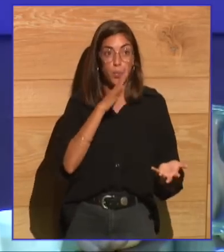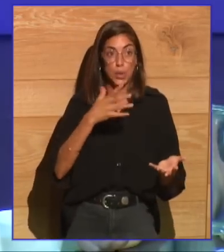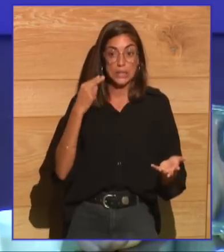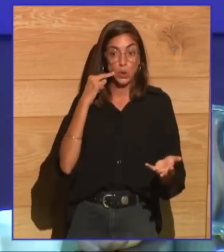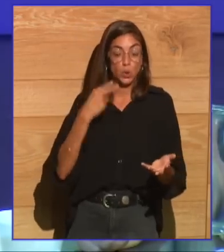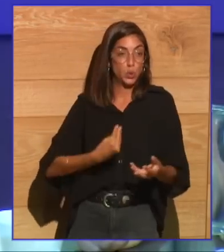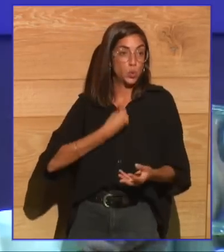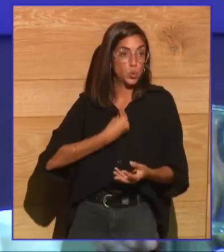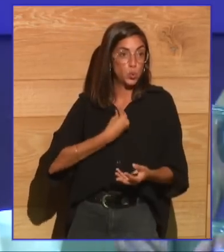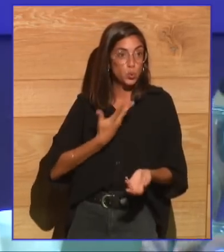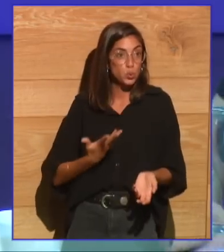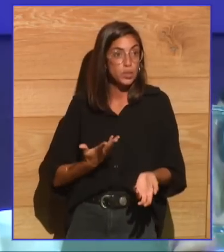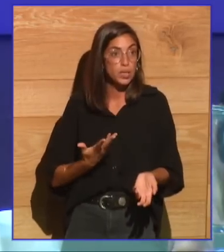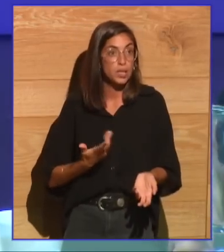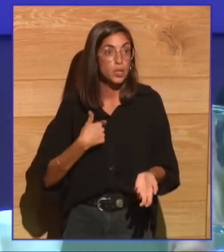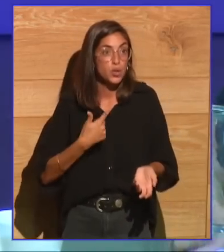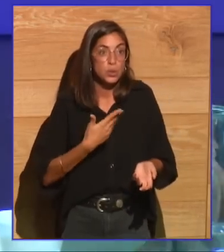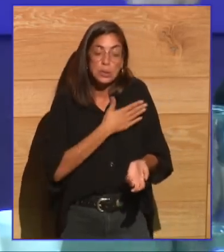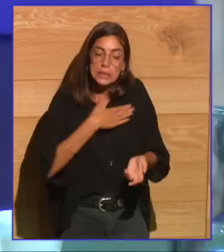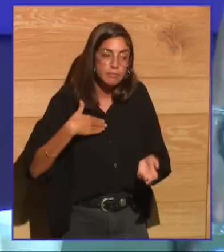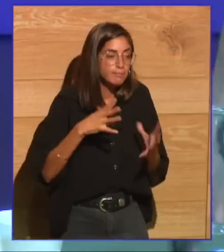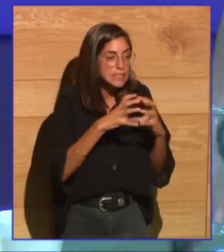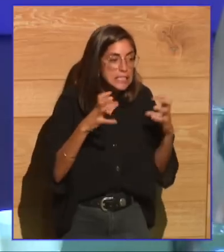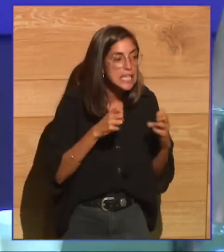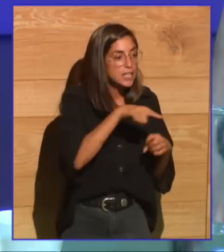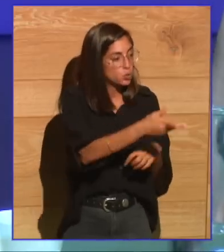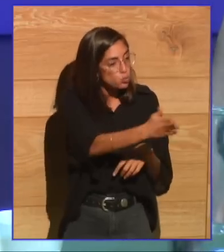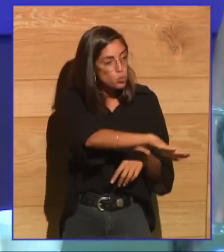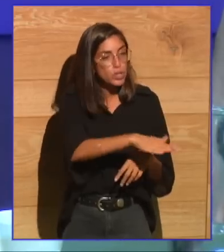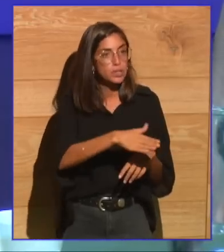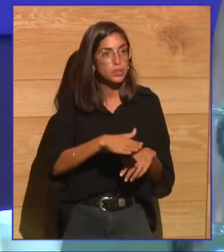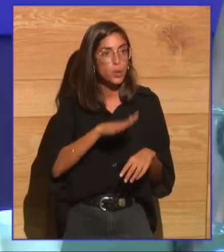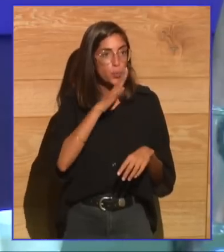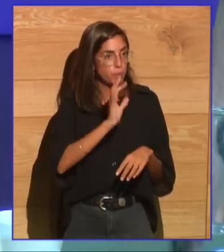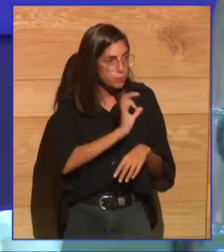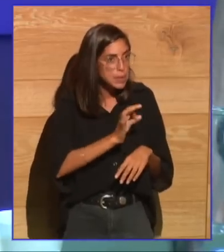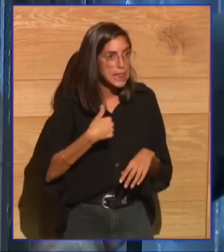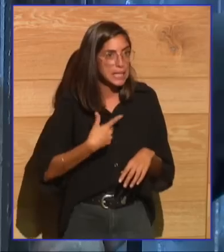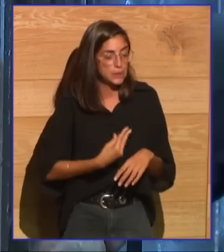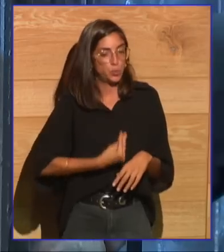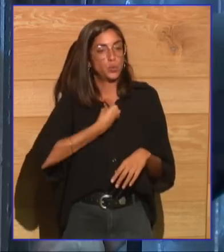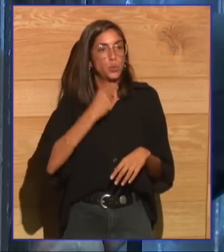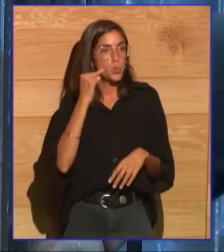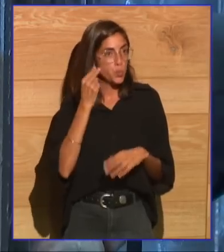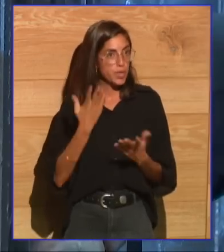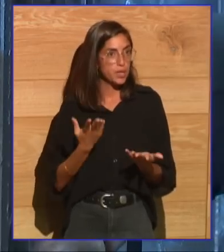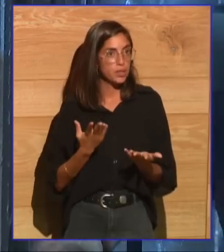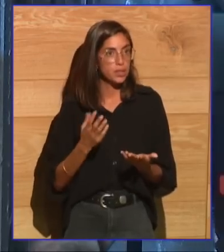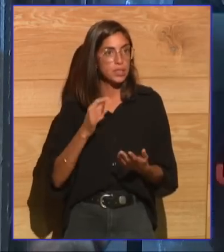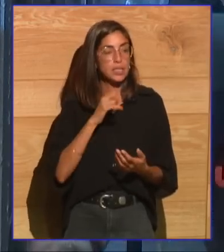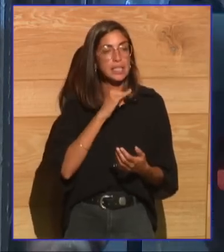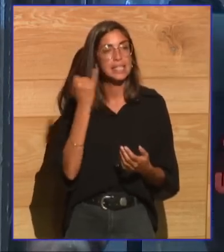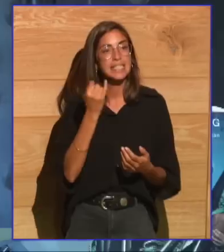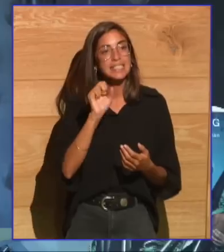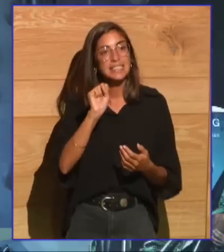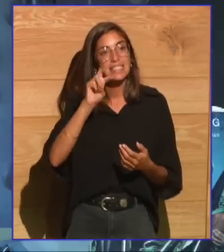qué ganas tengo de verte como un lenguado muerto porque es verdad que te da como susto te da miedo rodrigo yo no sé a